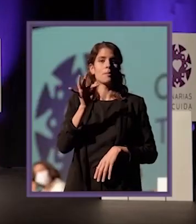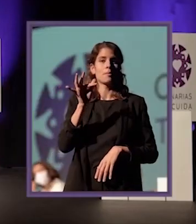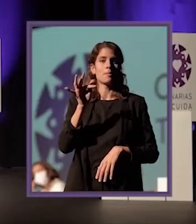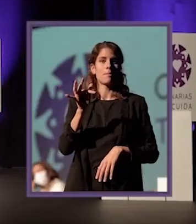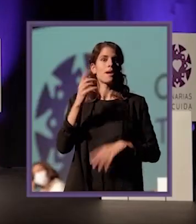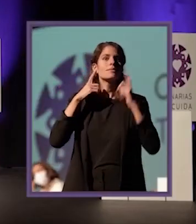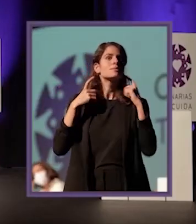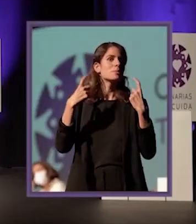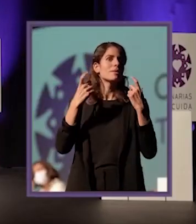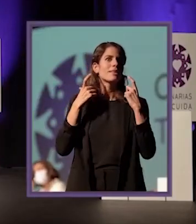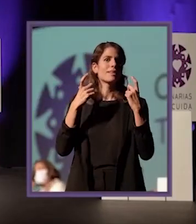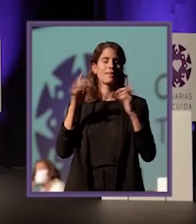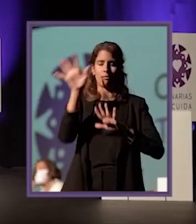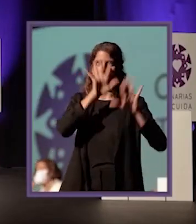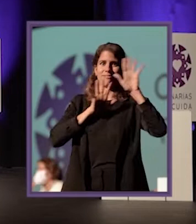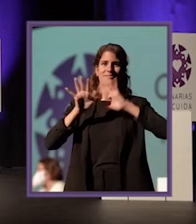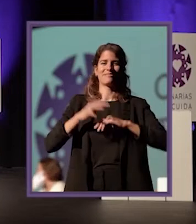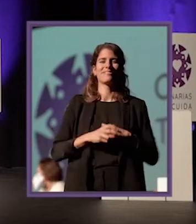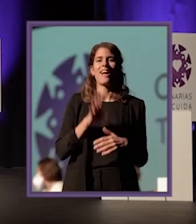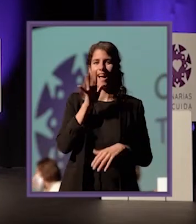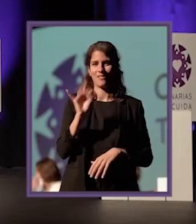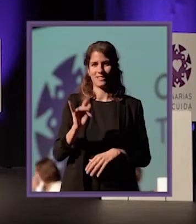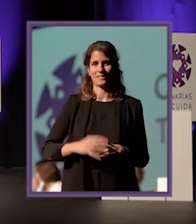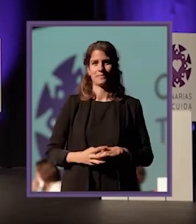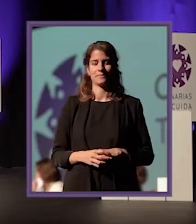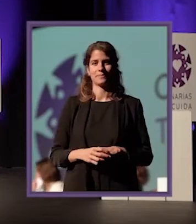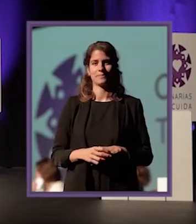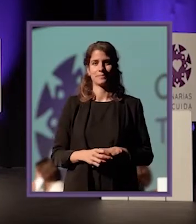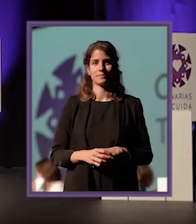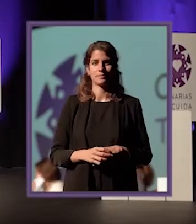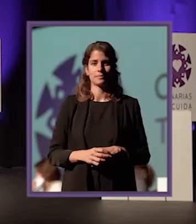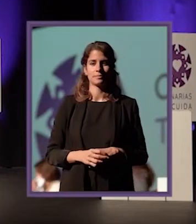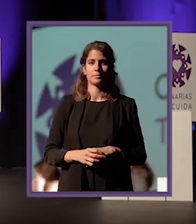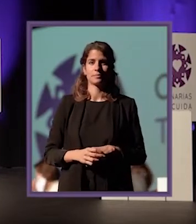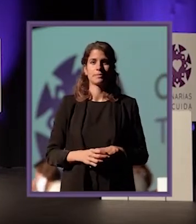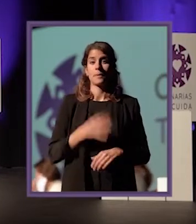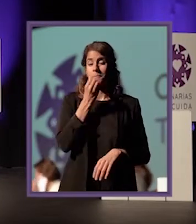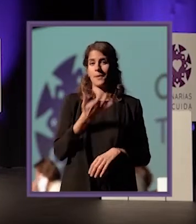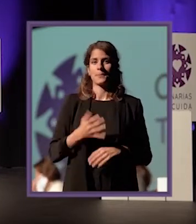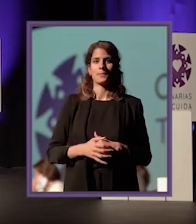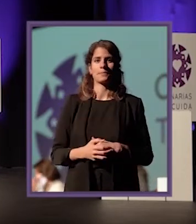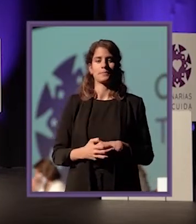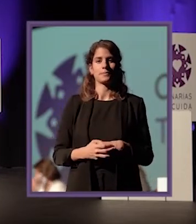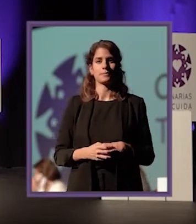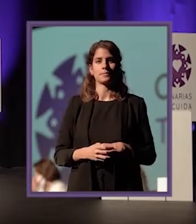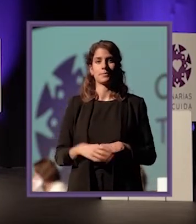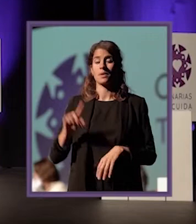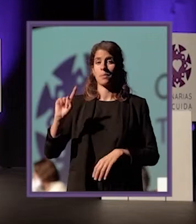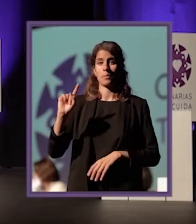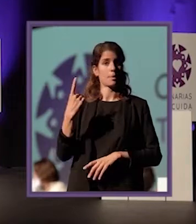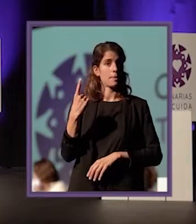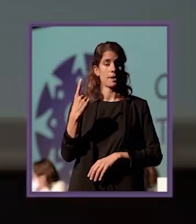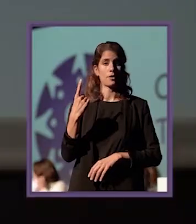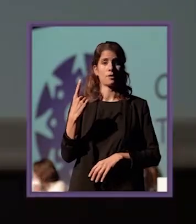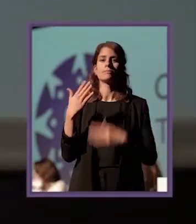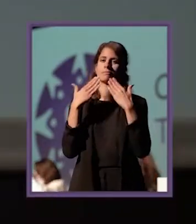los pendientes... Ahora. Muy bien, ahora sí. Bueno, pues ante todo dar